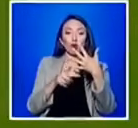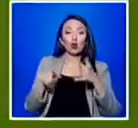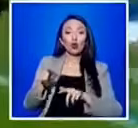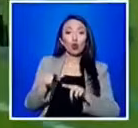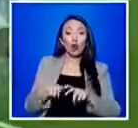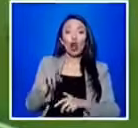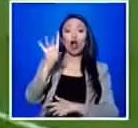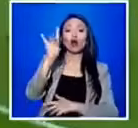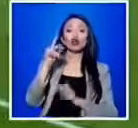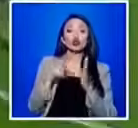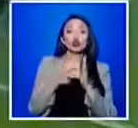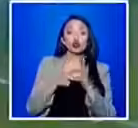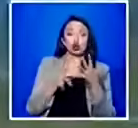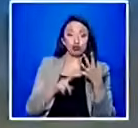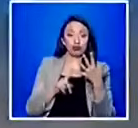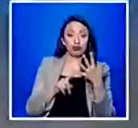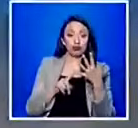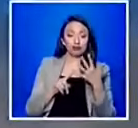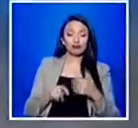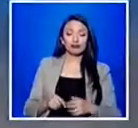8 puntos.